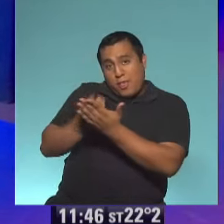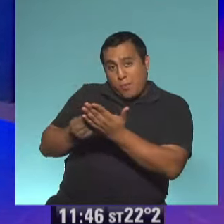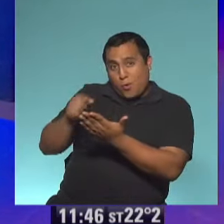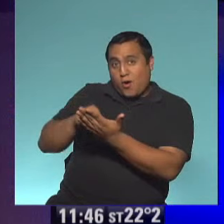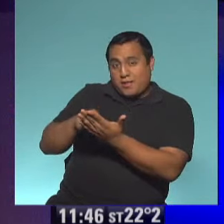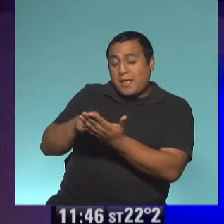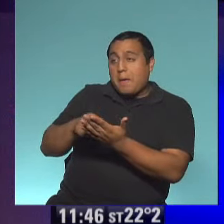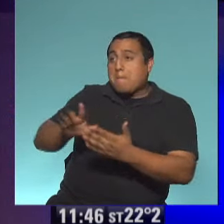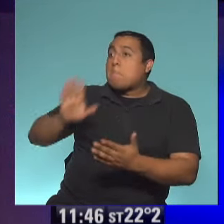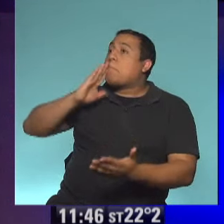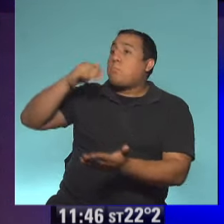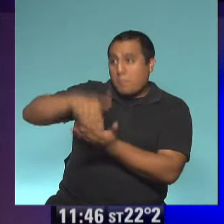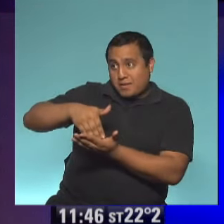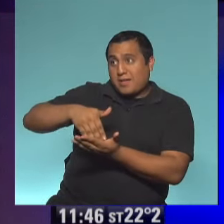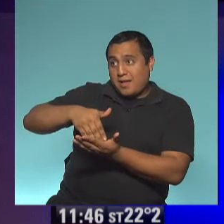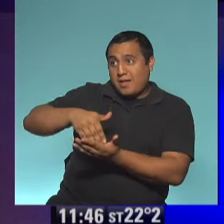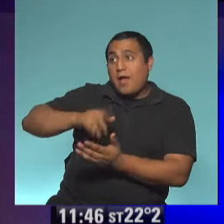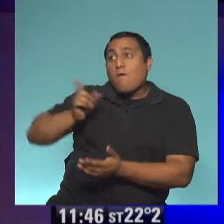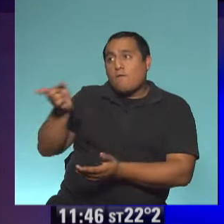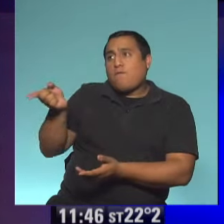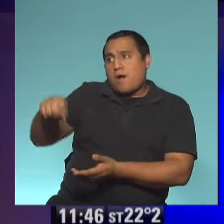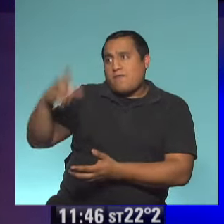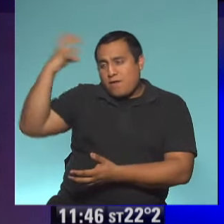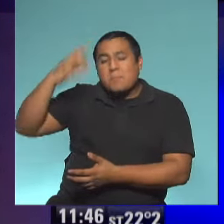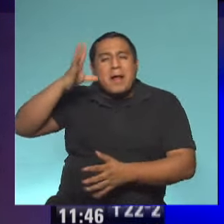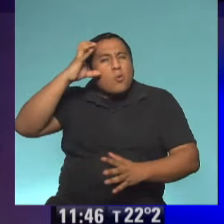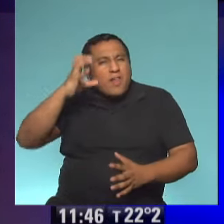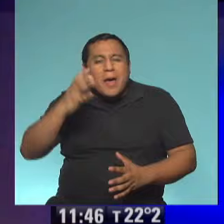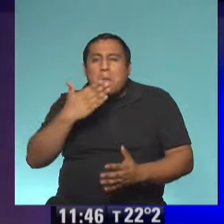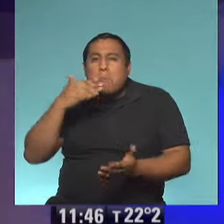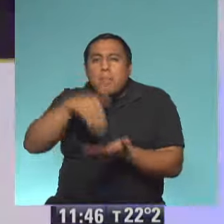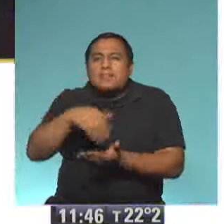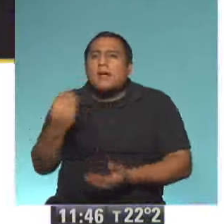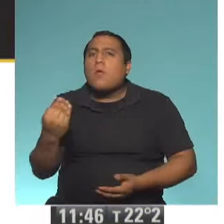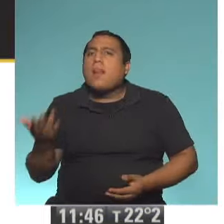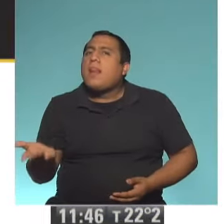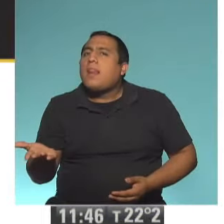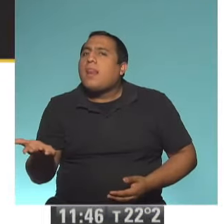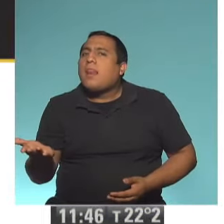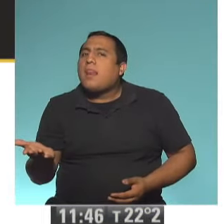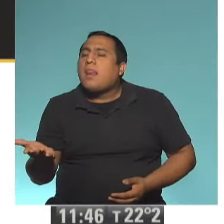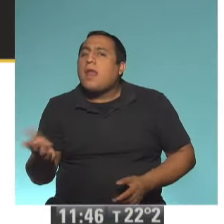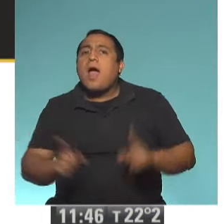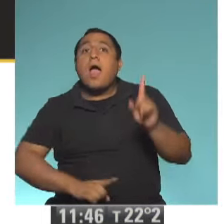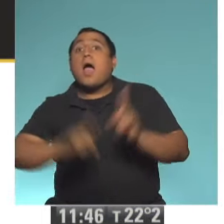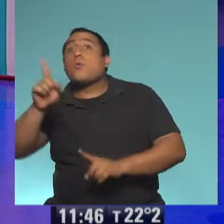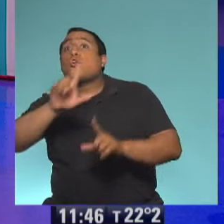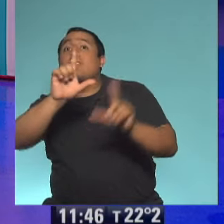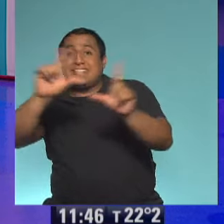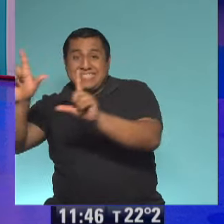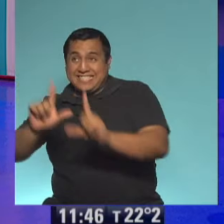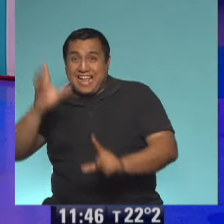promesa. Vuelves al baño. ¿Se acuerdan cuál era la promesa del ilustrador? ¿Cuál era? ¿Alguno en casa, chicos,